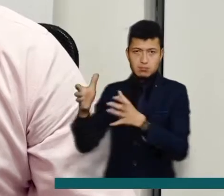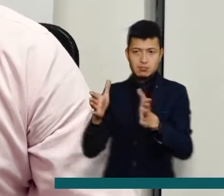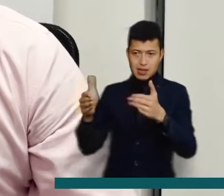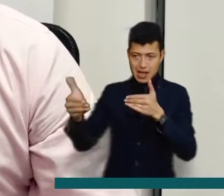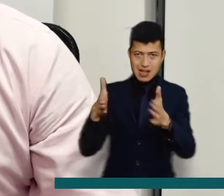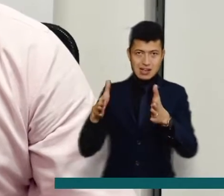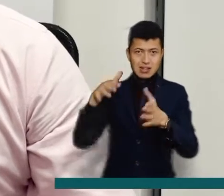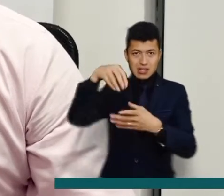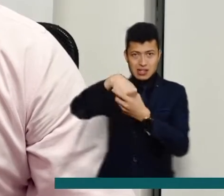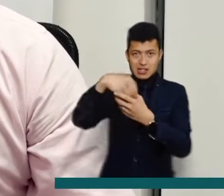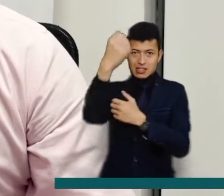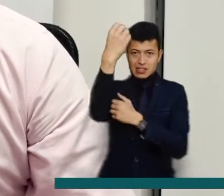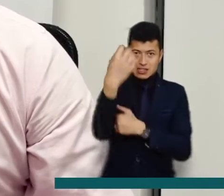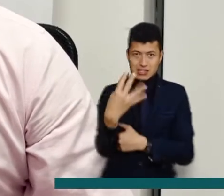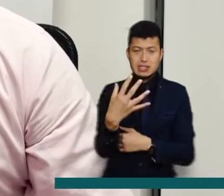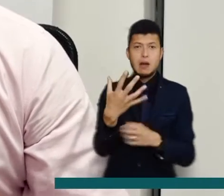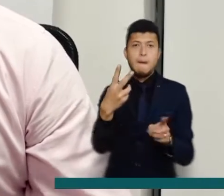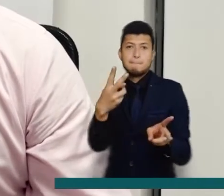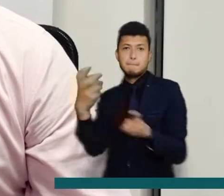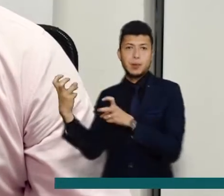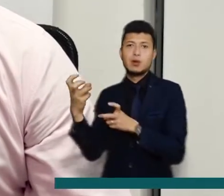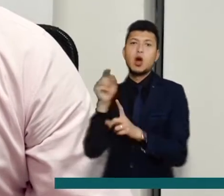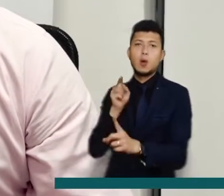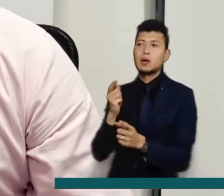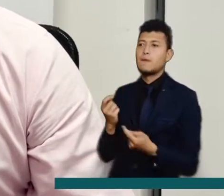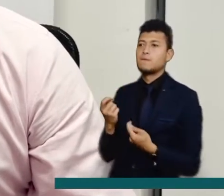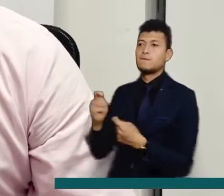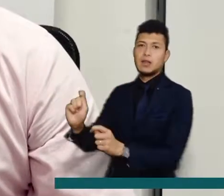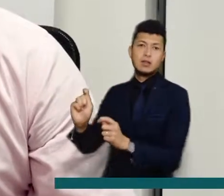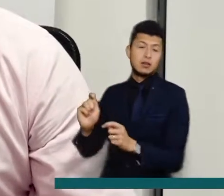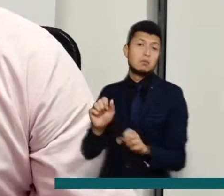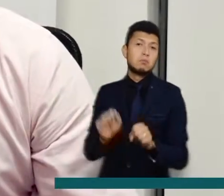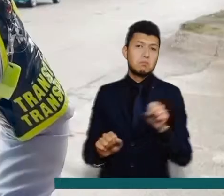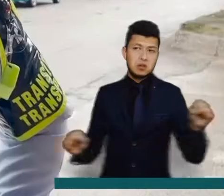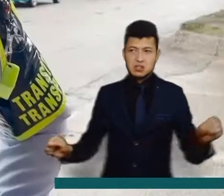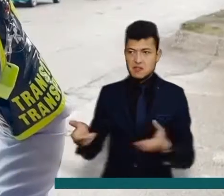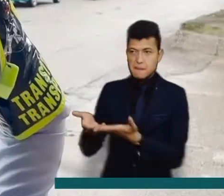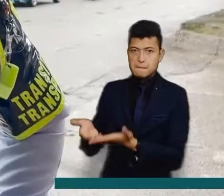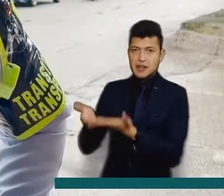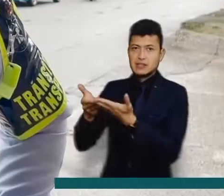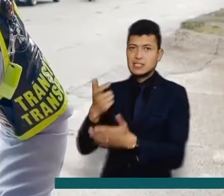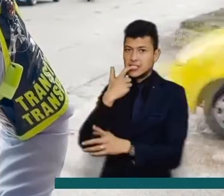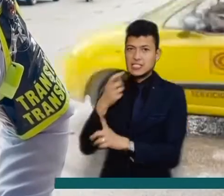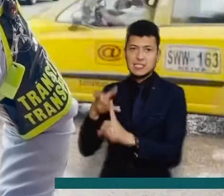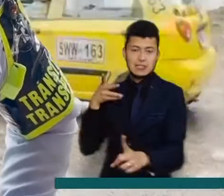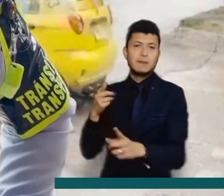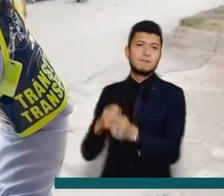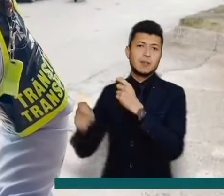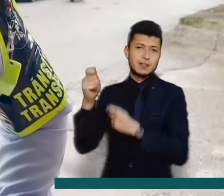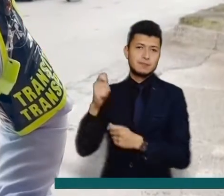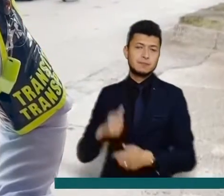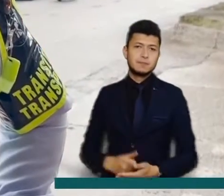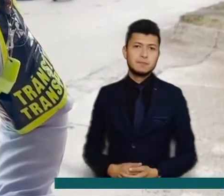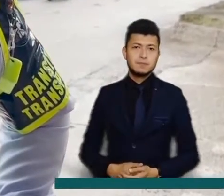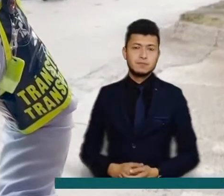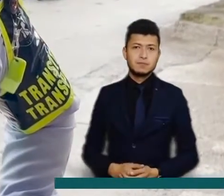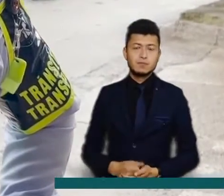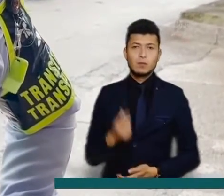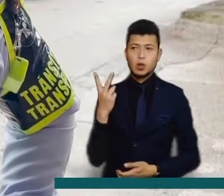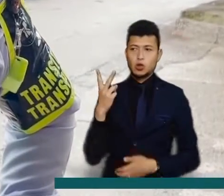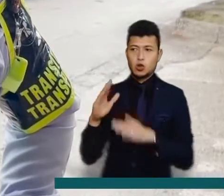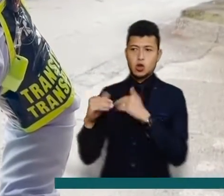donde se encuentran las luces con el fin de venderlos quizás por chatarra. En estos 2 puntos tenemos 2 colegios